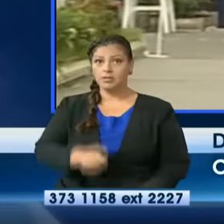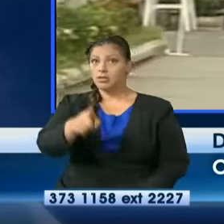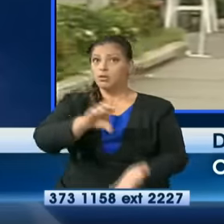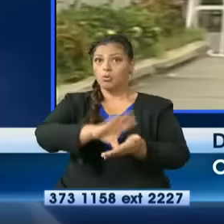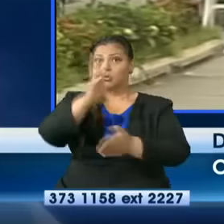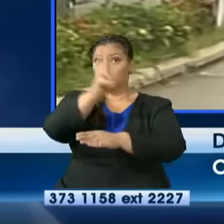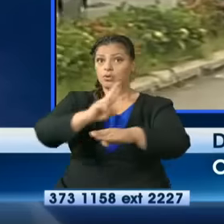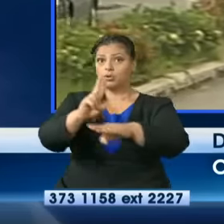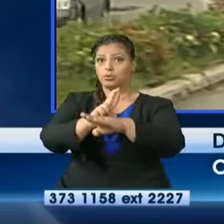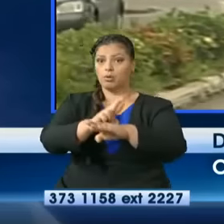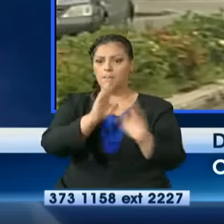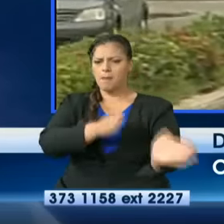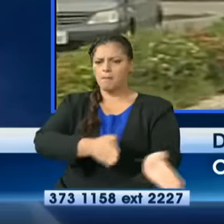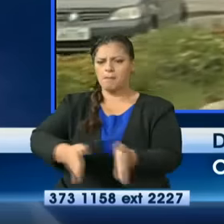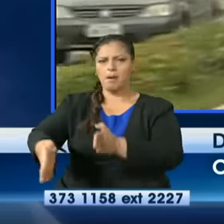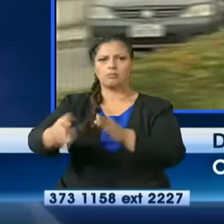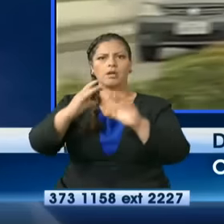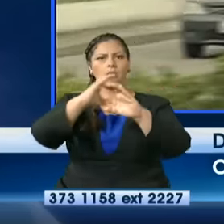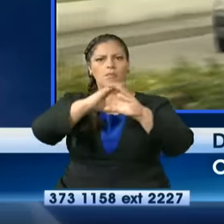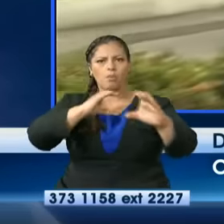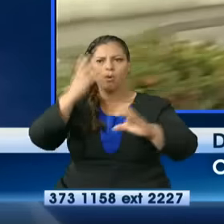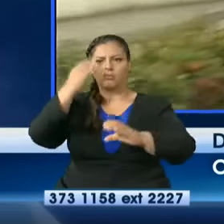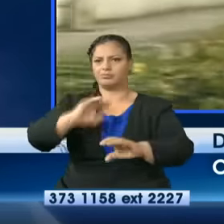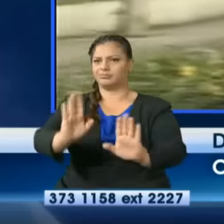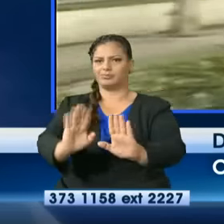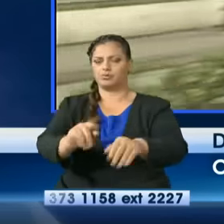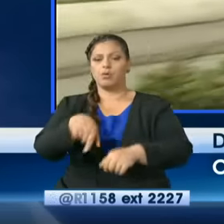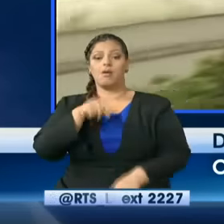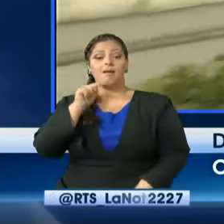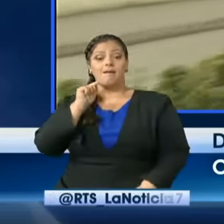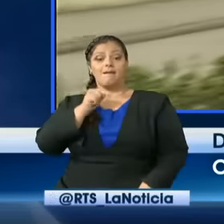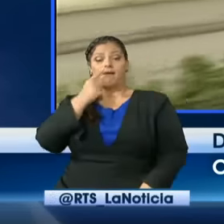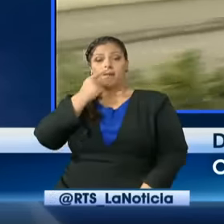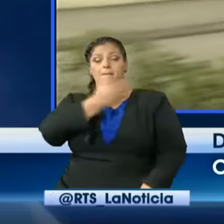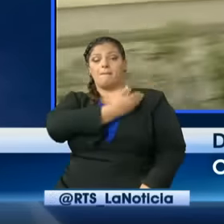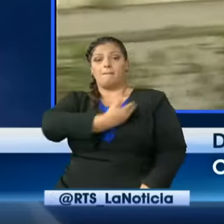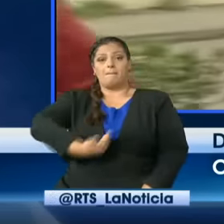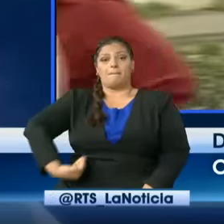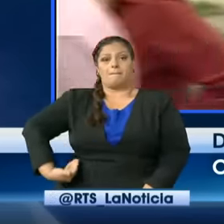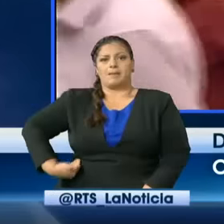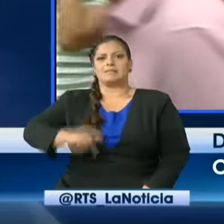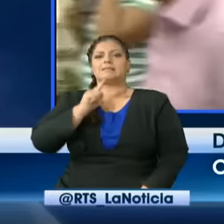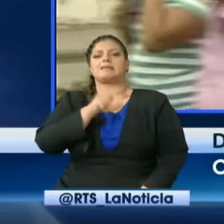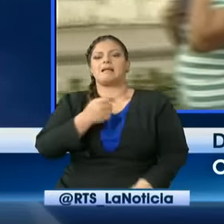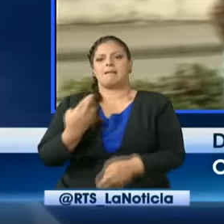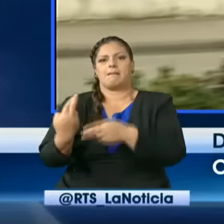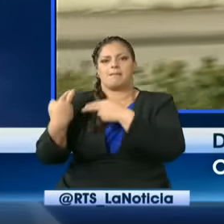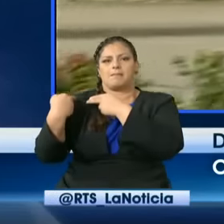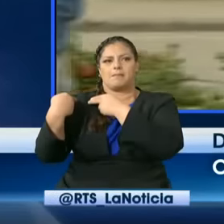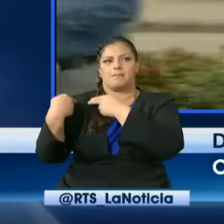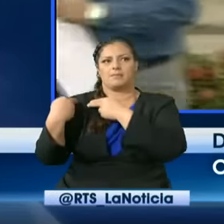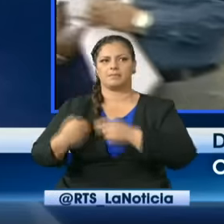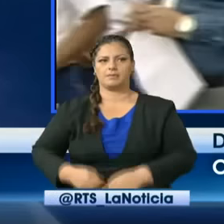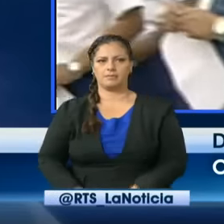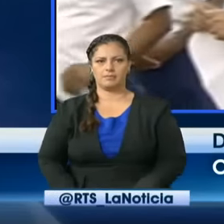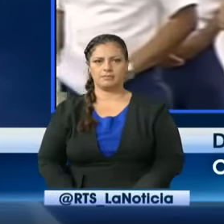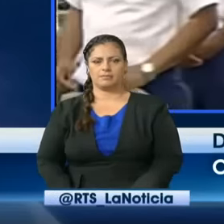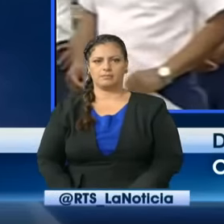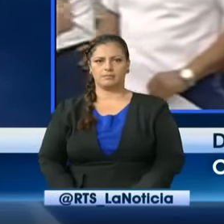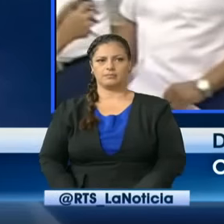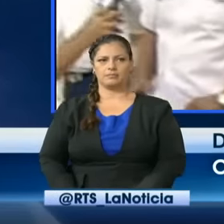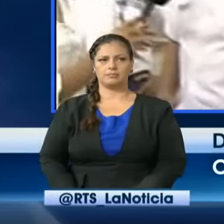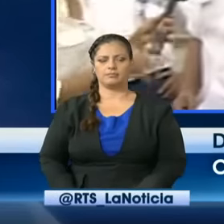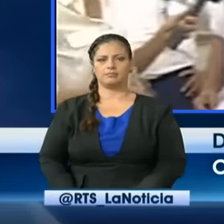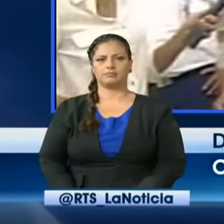los expresos irregulares, él está organizando. Inclusive hay moradores. ¿No debería de ser la institución educativa, es decir, la rectora de los